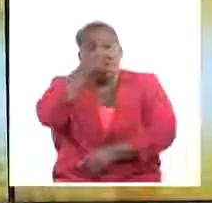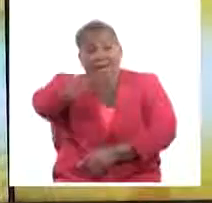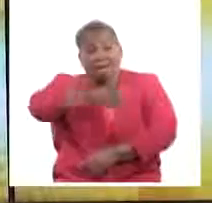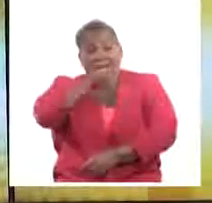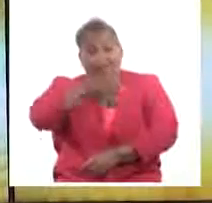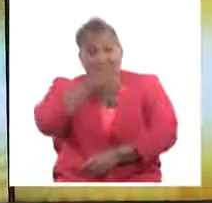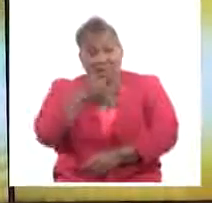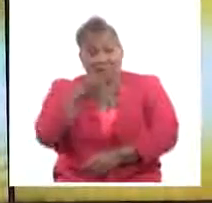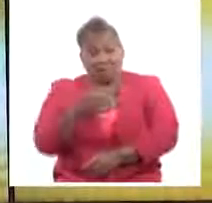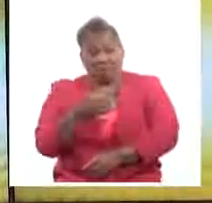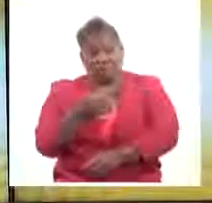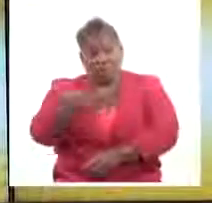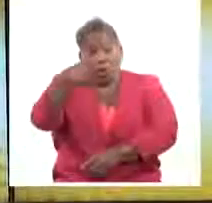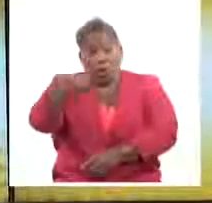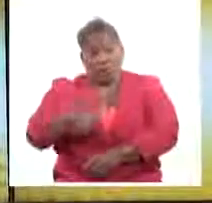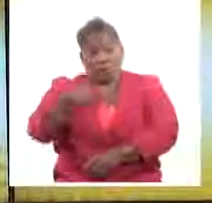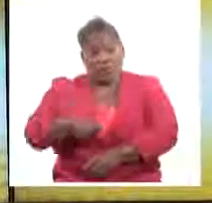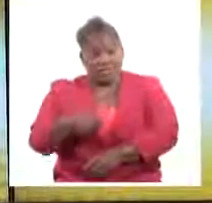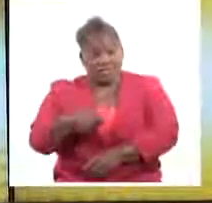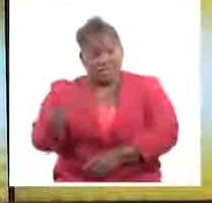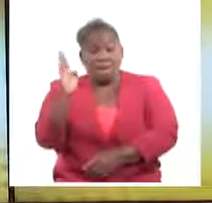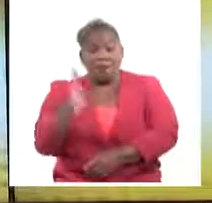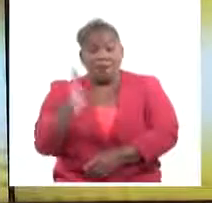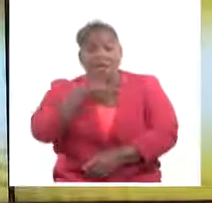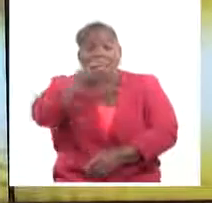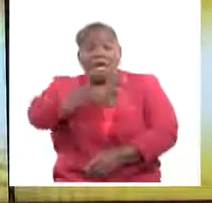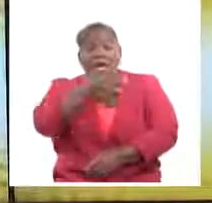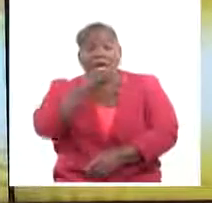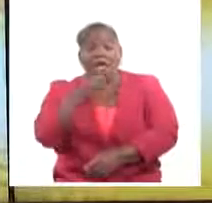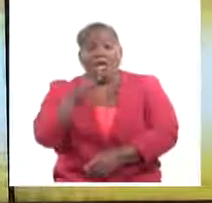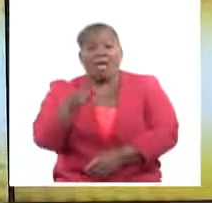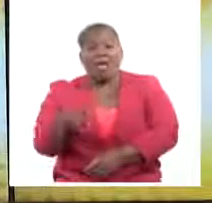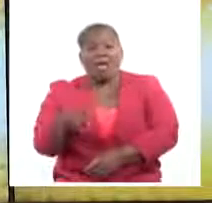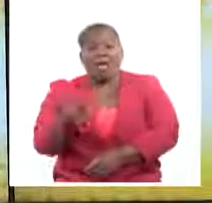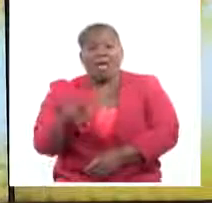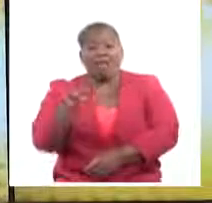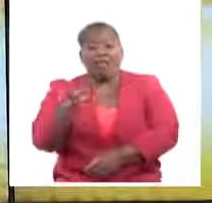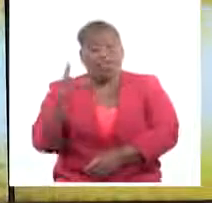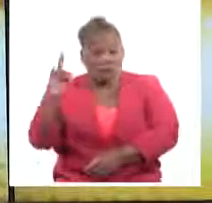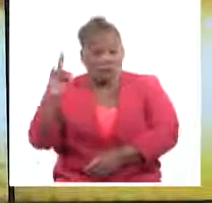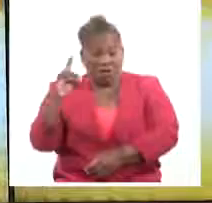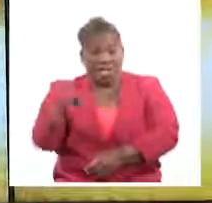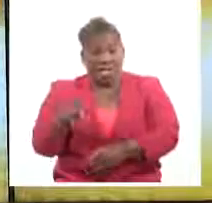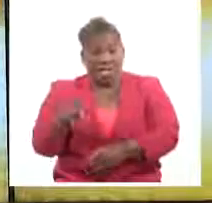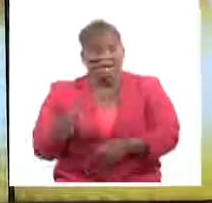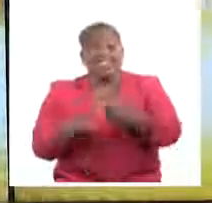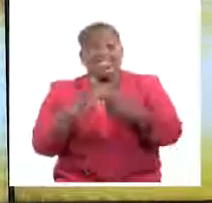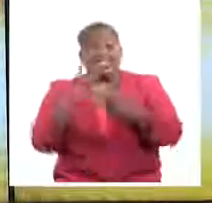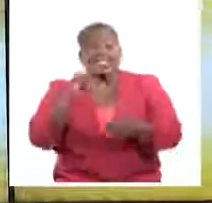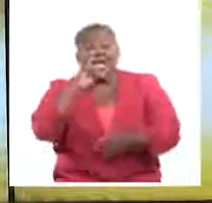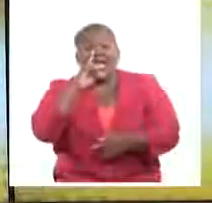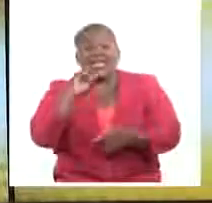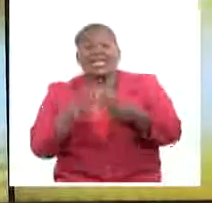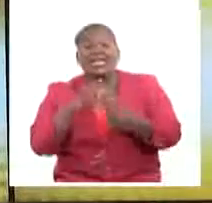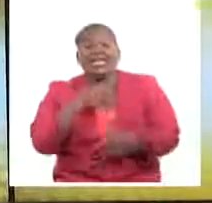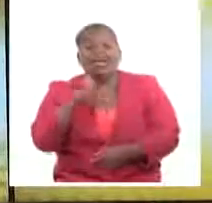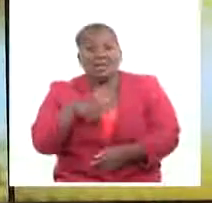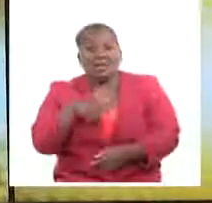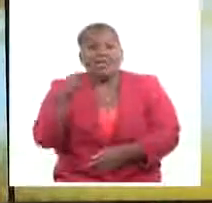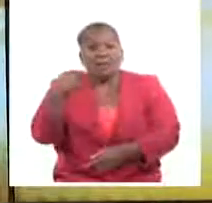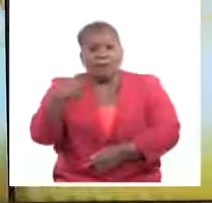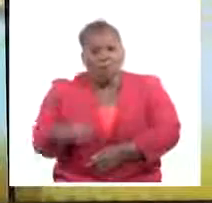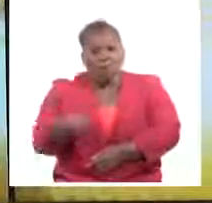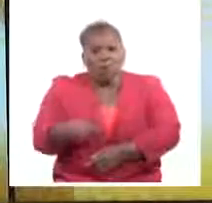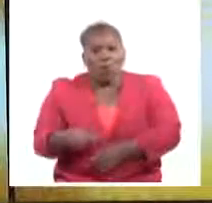próximos espacios. La justicia boliviana determinó que la expresidenta de facto Yanine Áñez debe ser juzgada por la vía ordinaria por